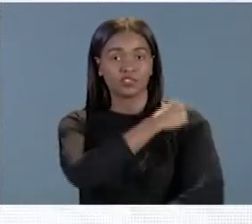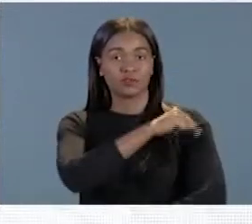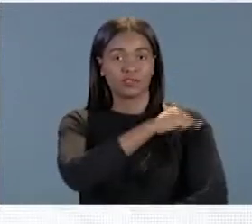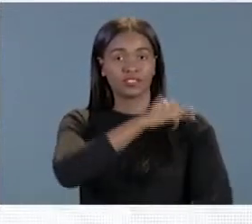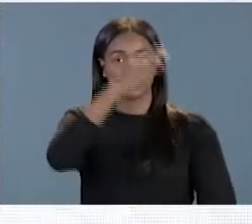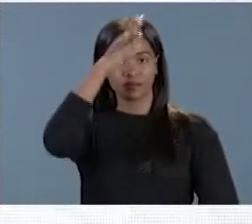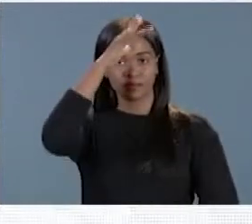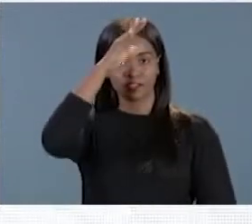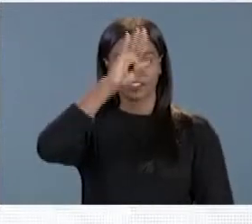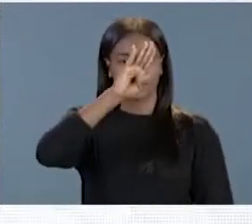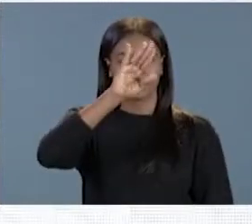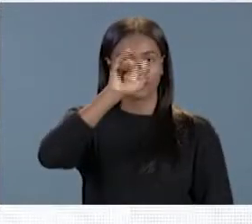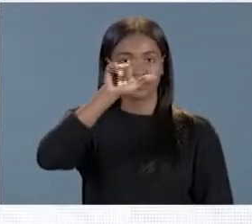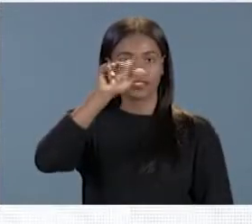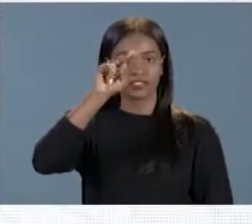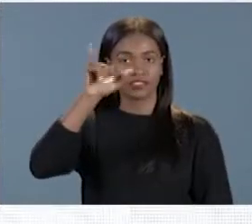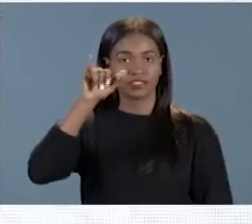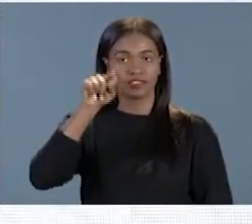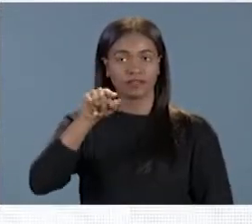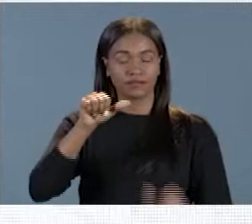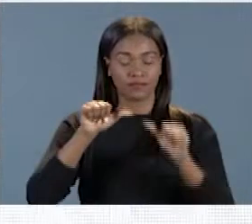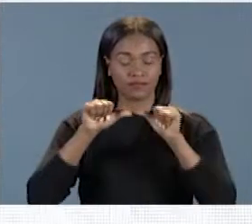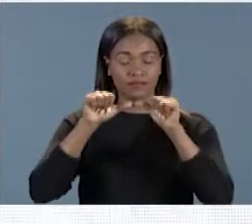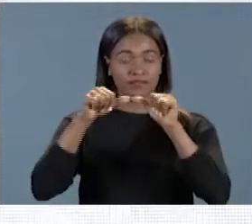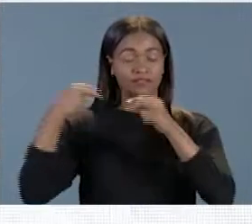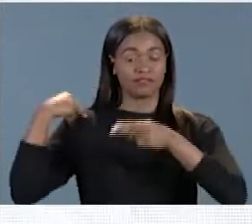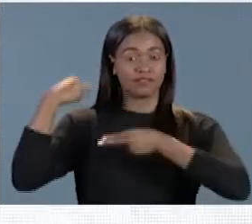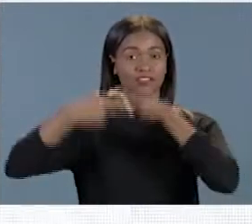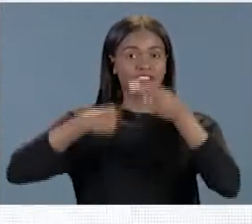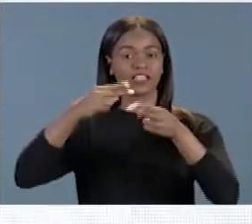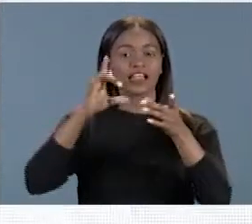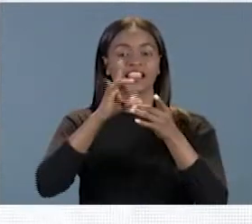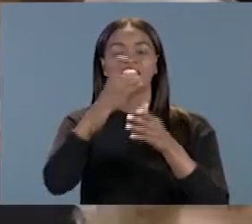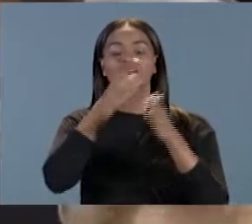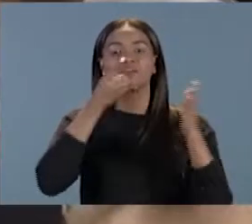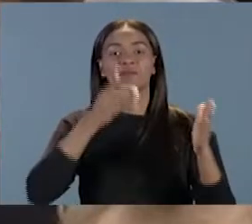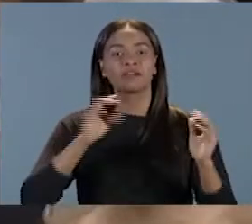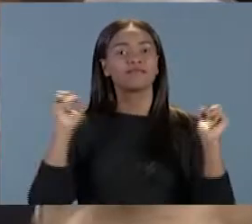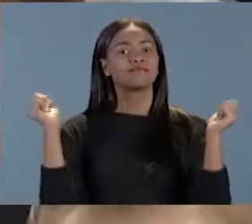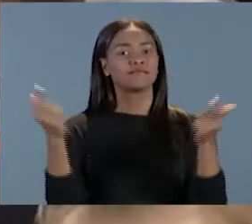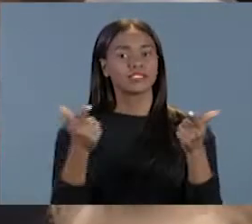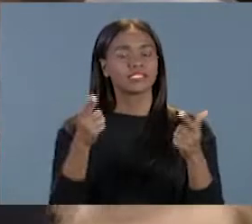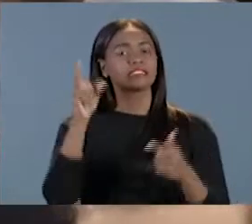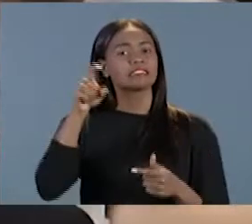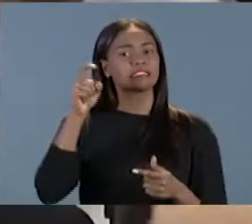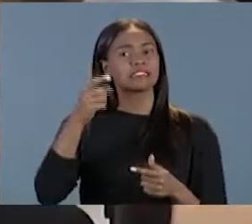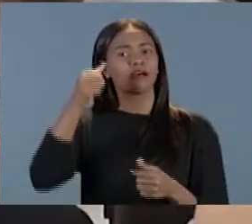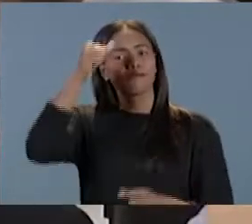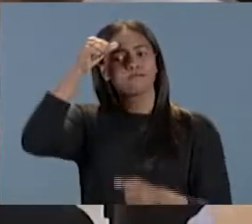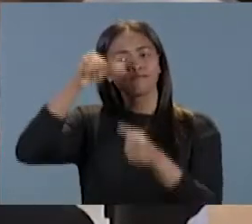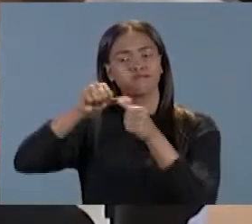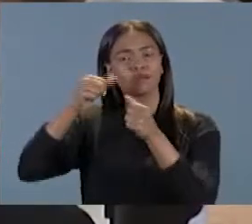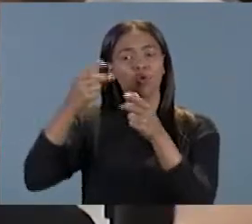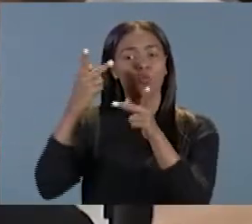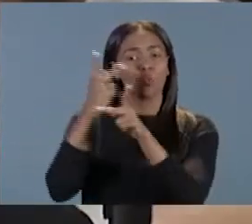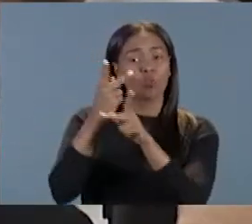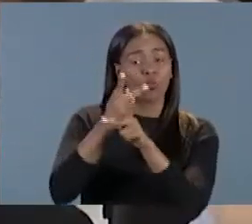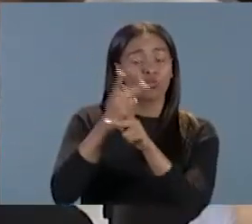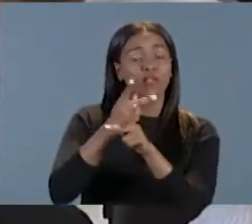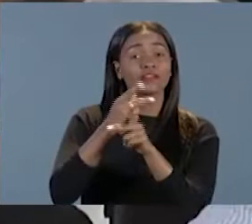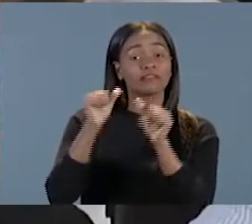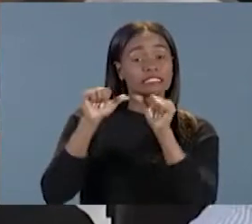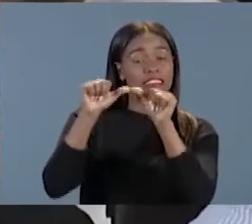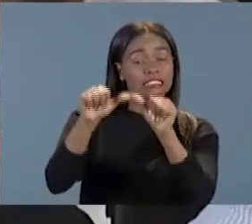Villini es testigo férreo de la historia de los dominicanos y merece ser conservado y divulgado también